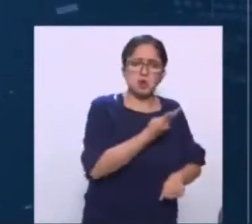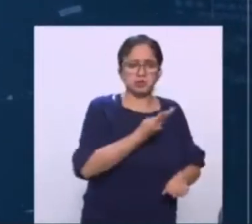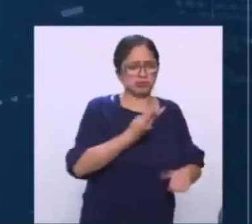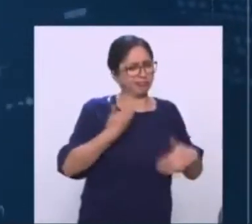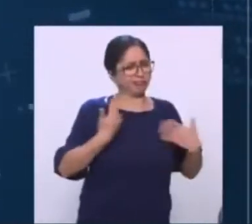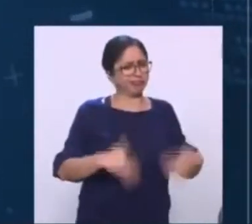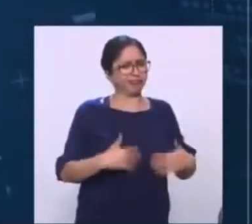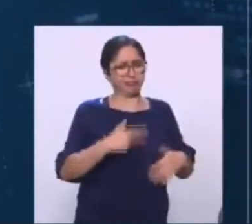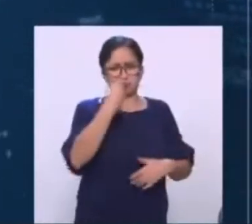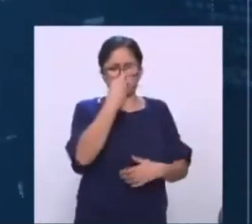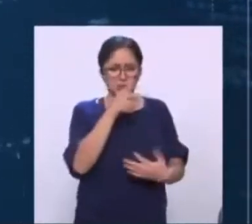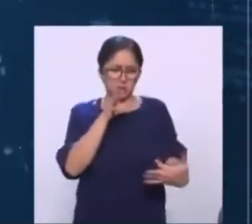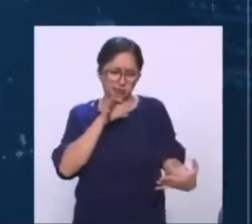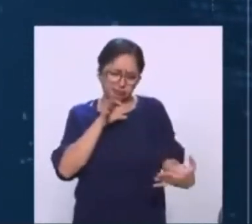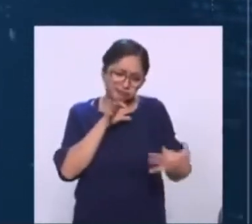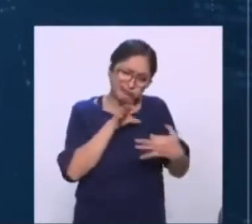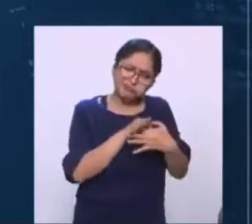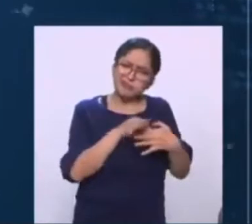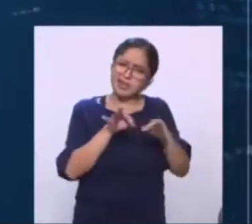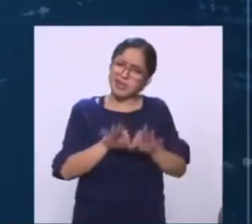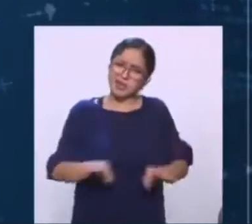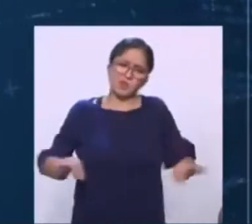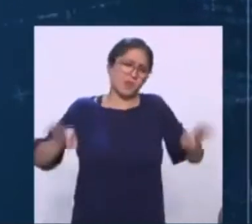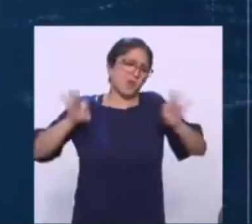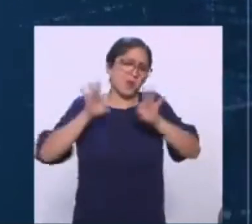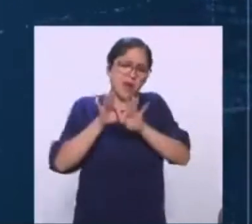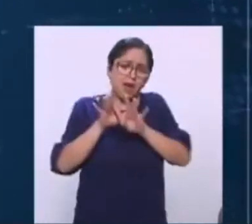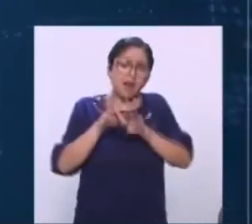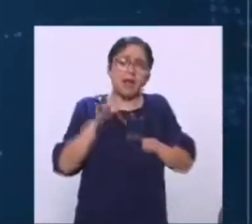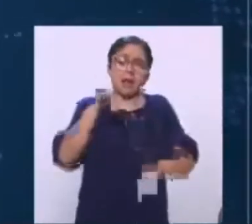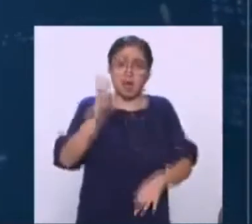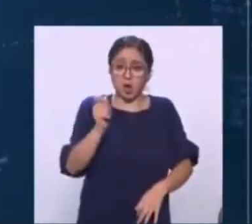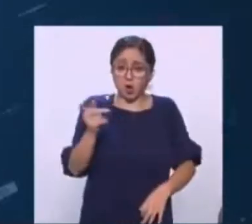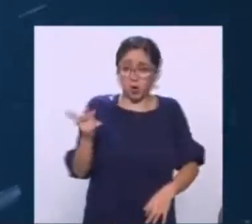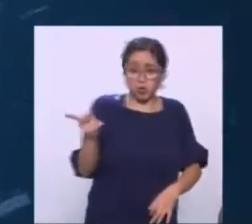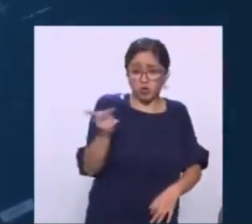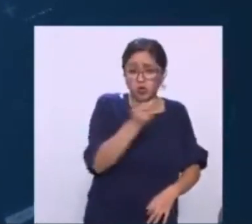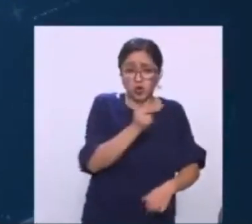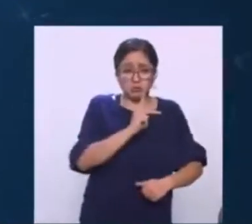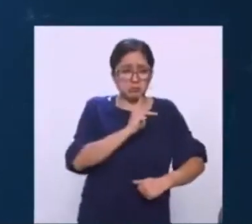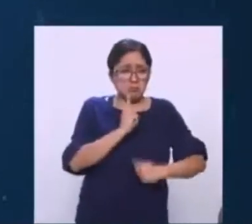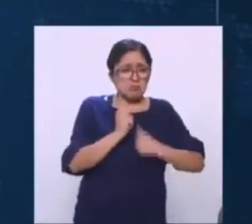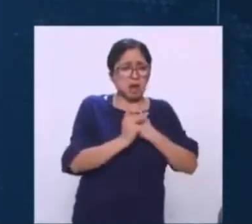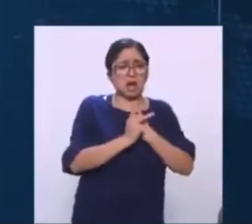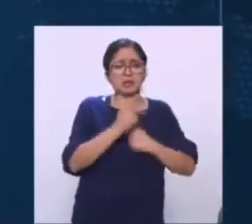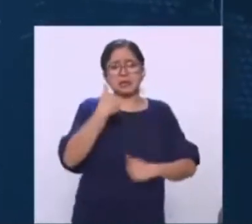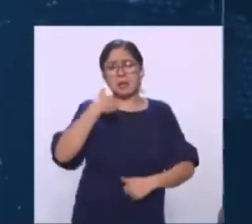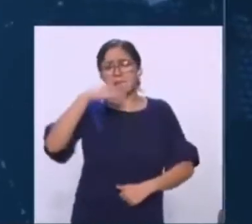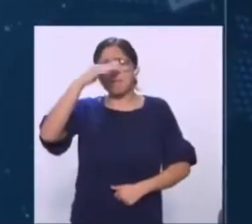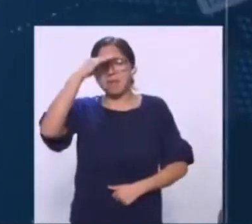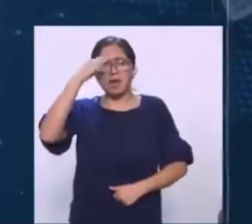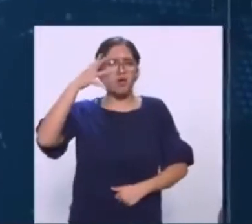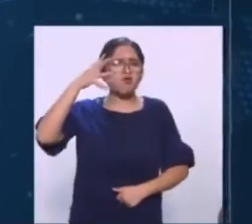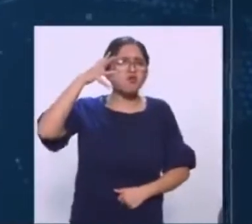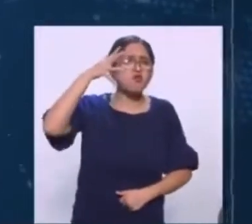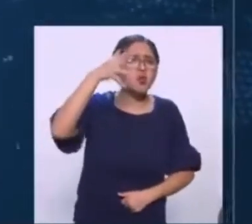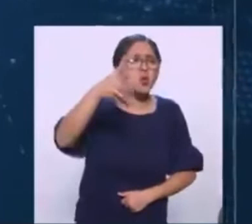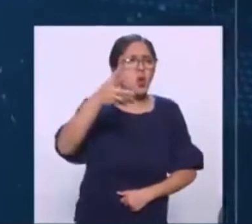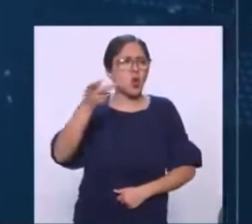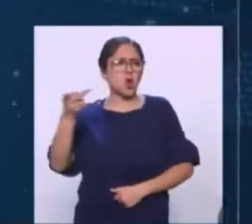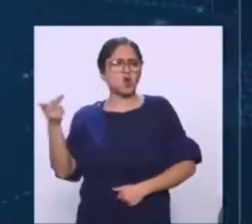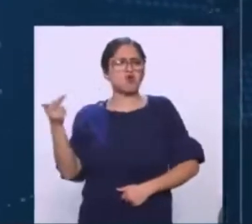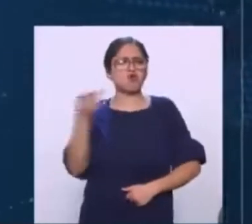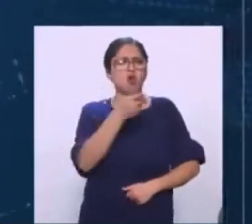que ninguno de los dos podría exponerse a una relación de enfrentamiento